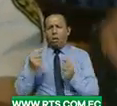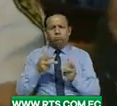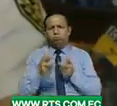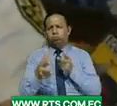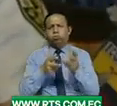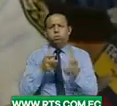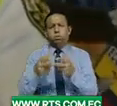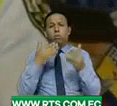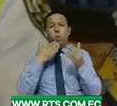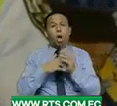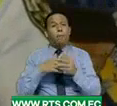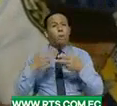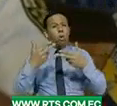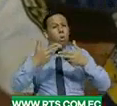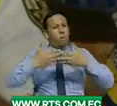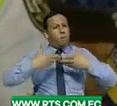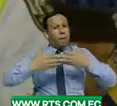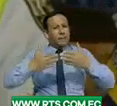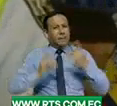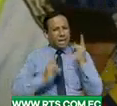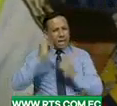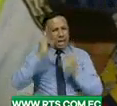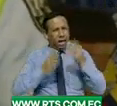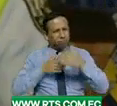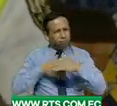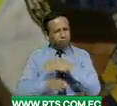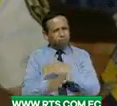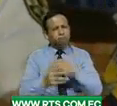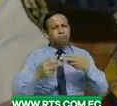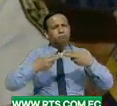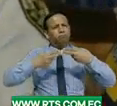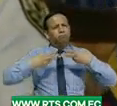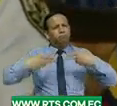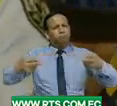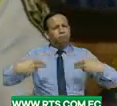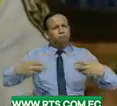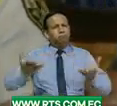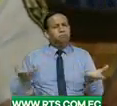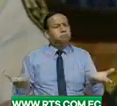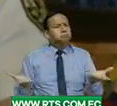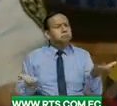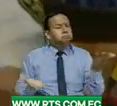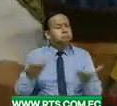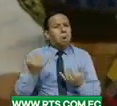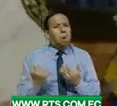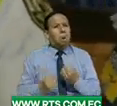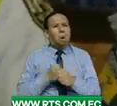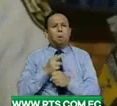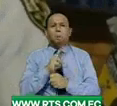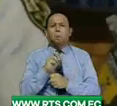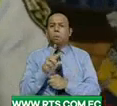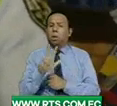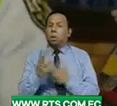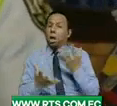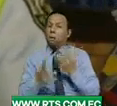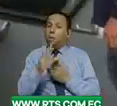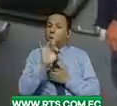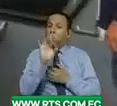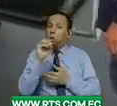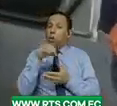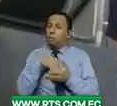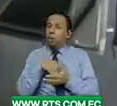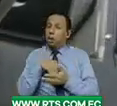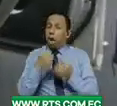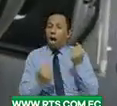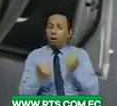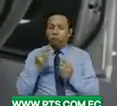número considerable, estamos previendo que pueda ser que en este año 2023 puedan salir cerca de 80.000 vehículos. La idea,